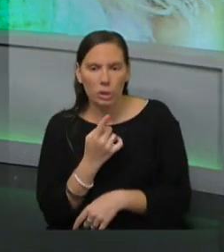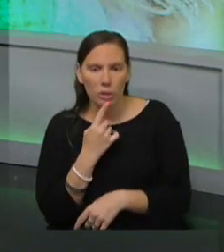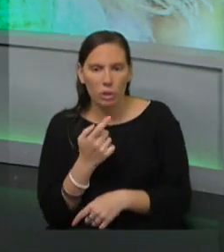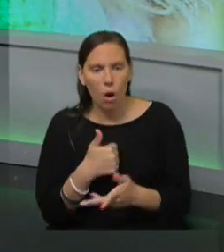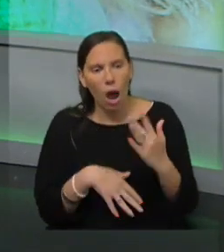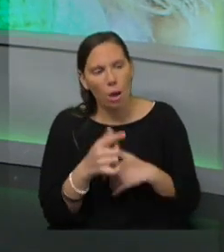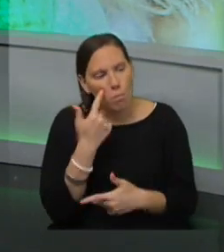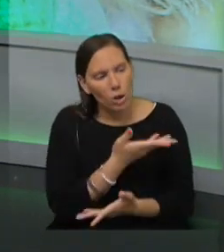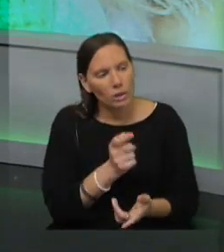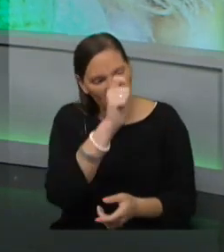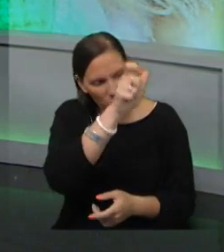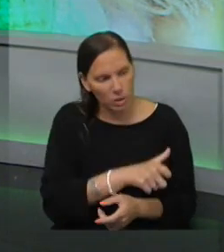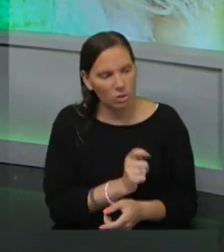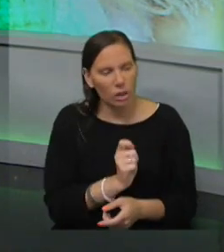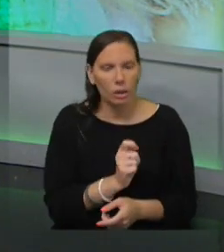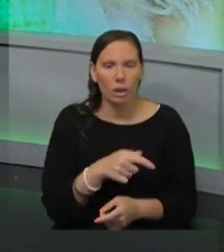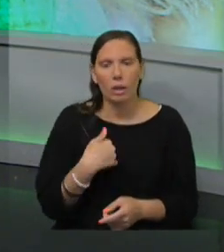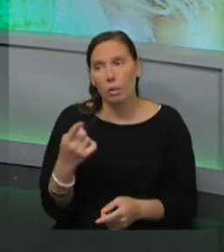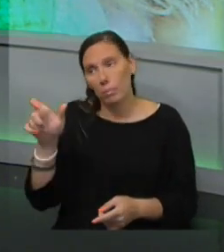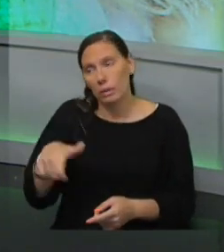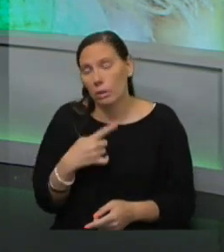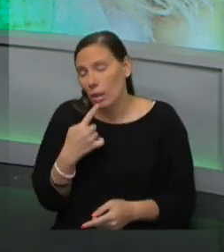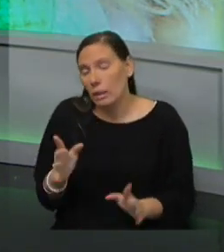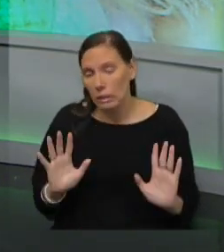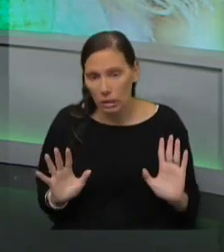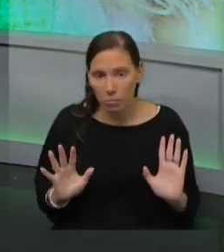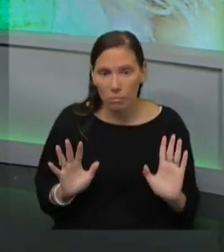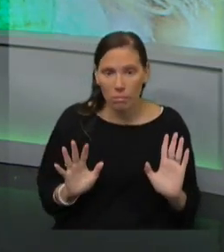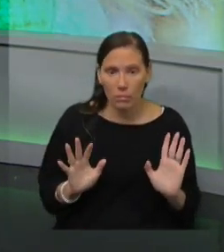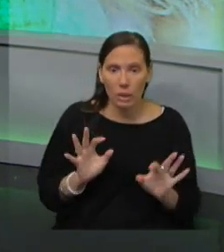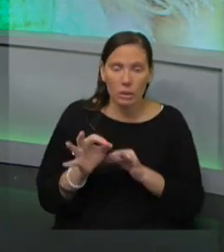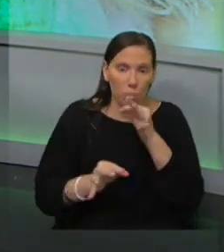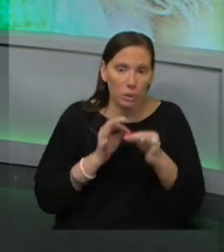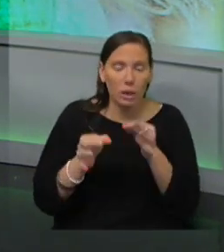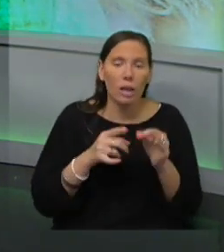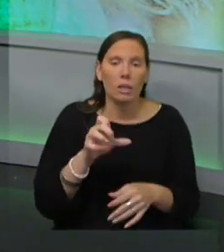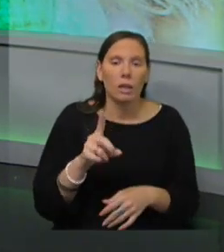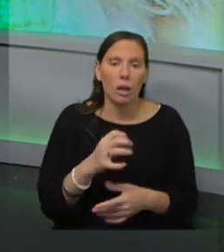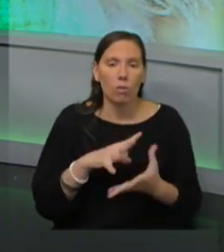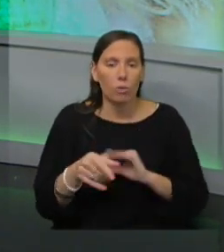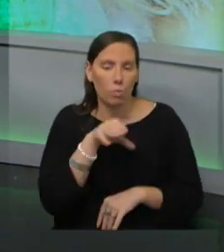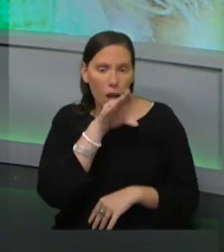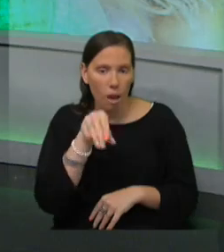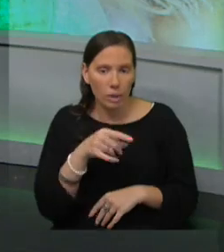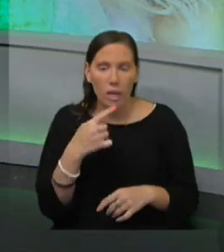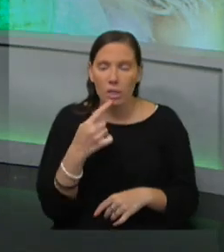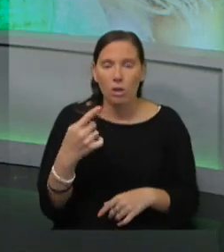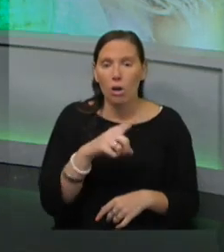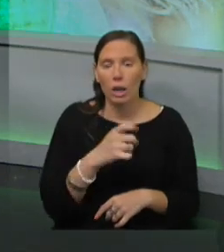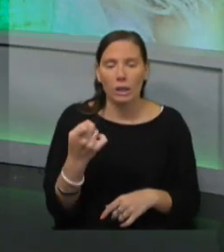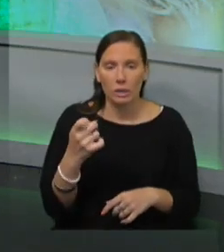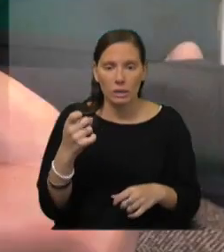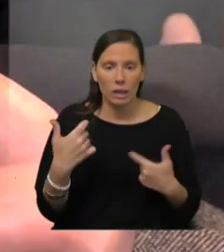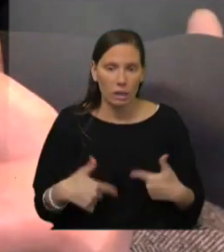sobre quién las pronuncia que sobre quién las recibe se explica Así mismo el señor Delgado cuánd se expresa así dijo la ex intendenta de